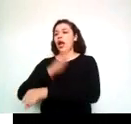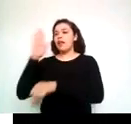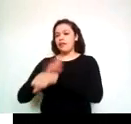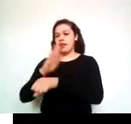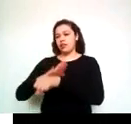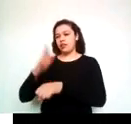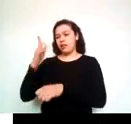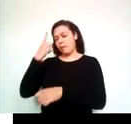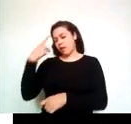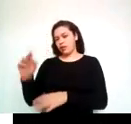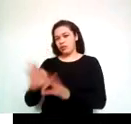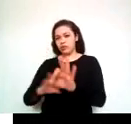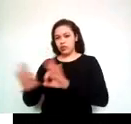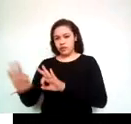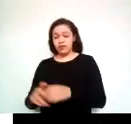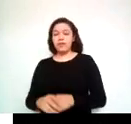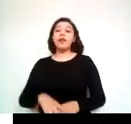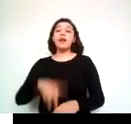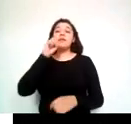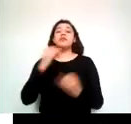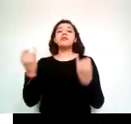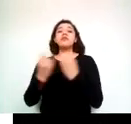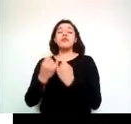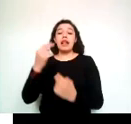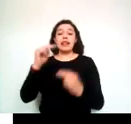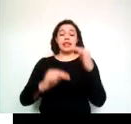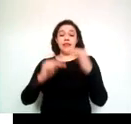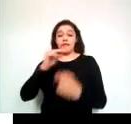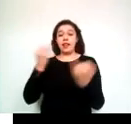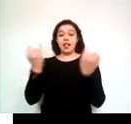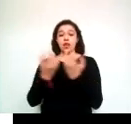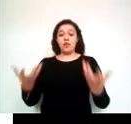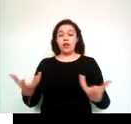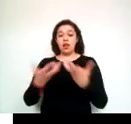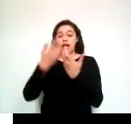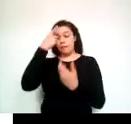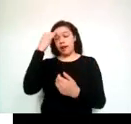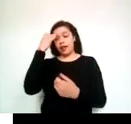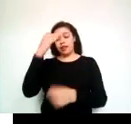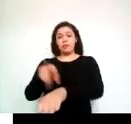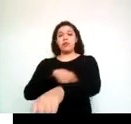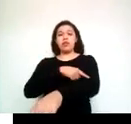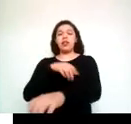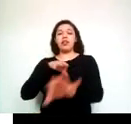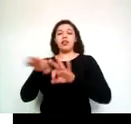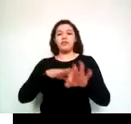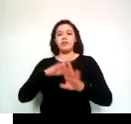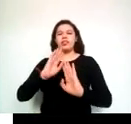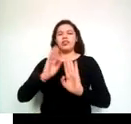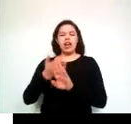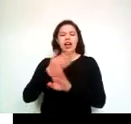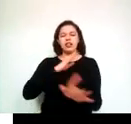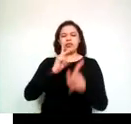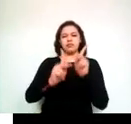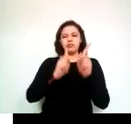¿no? También está la distribución equitativa de cargas de trabajo y jornadas laborales. Y esto ya lo hablamos un poquito antes,